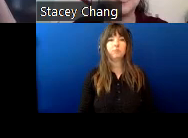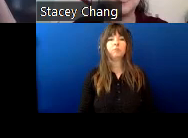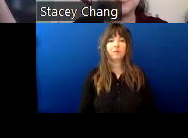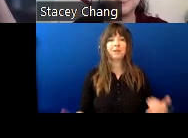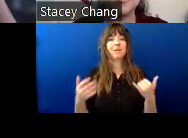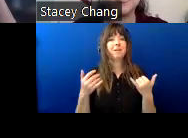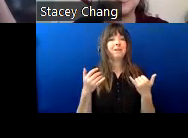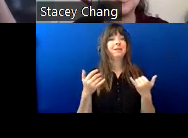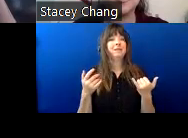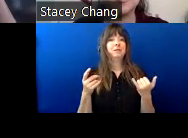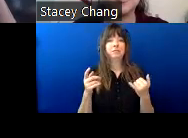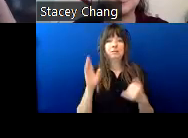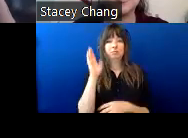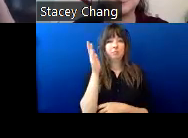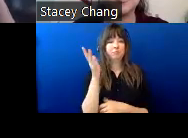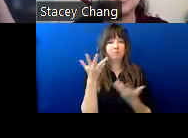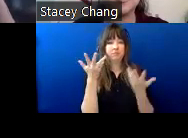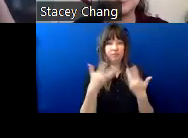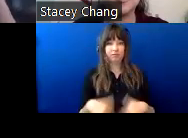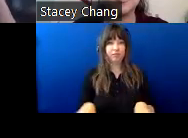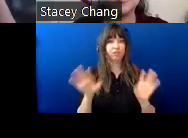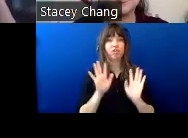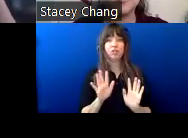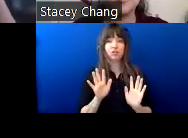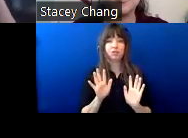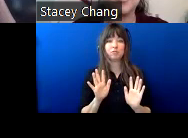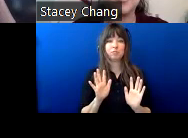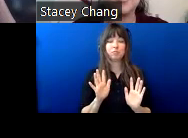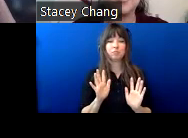Así que llegamos al punto en el cual la reunión